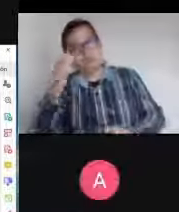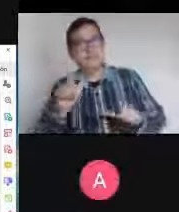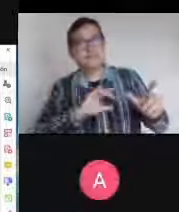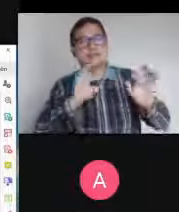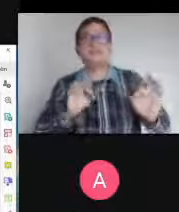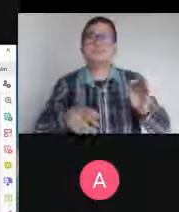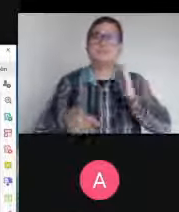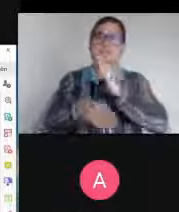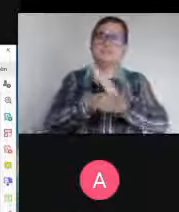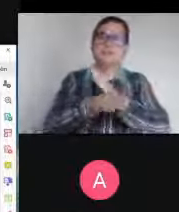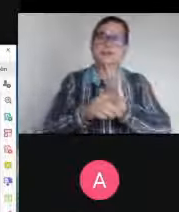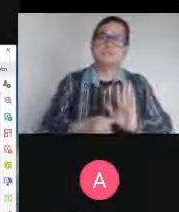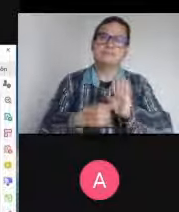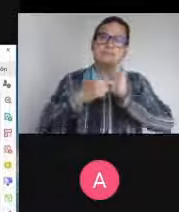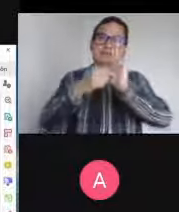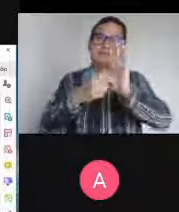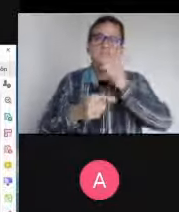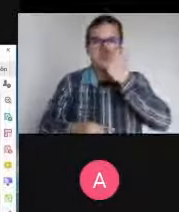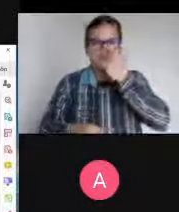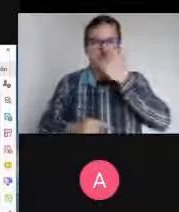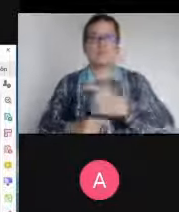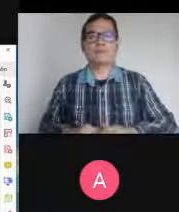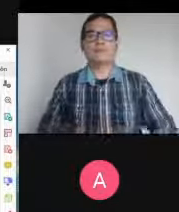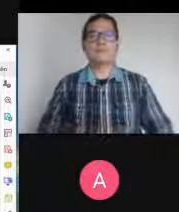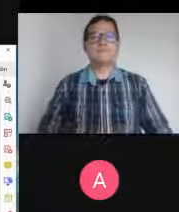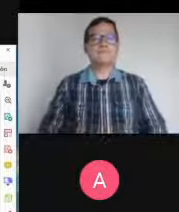Bueno, continuando con la presentación.